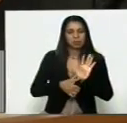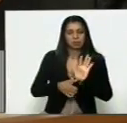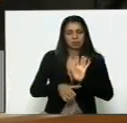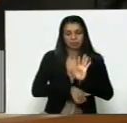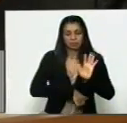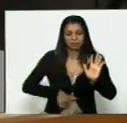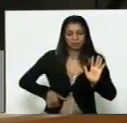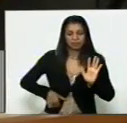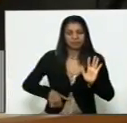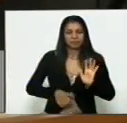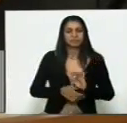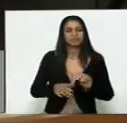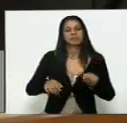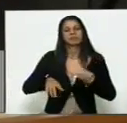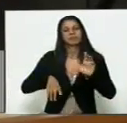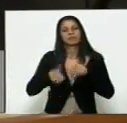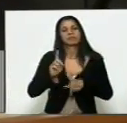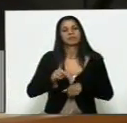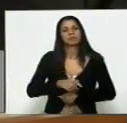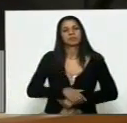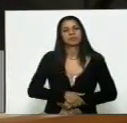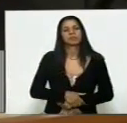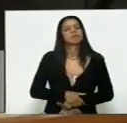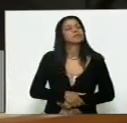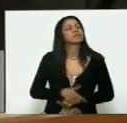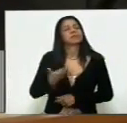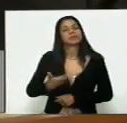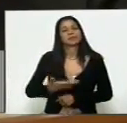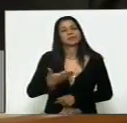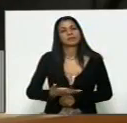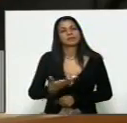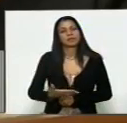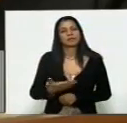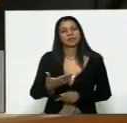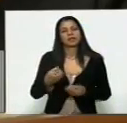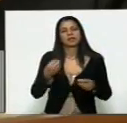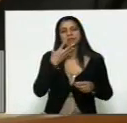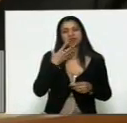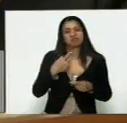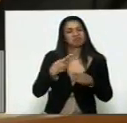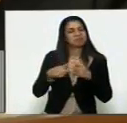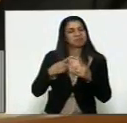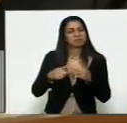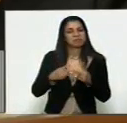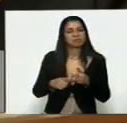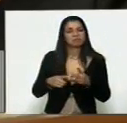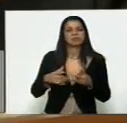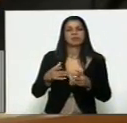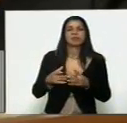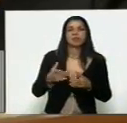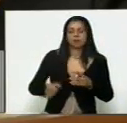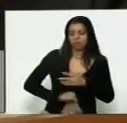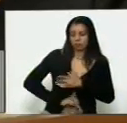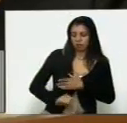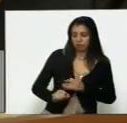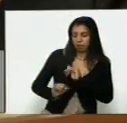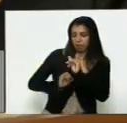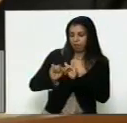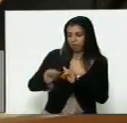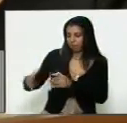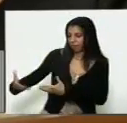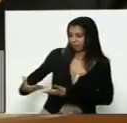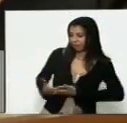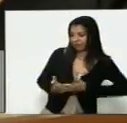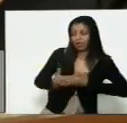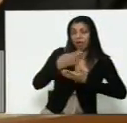humanizada. 11. La importancia y beneficio del apego inmediato para las madres, el